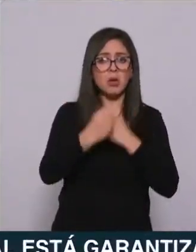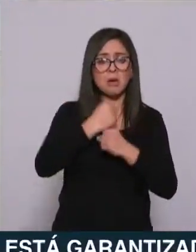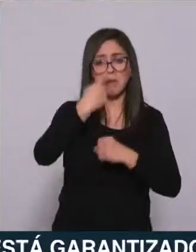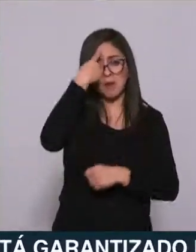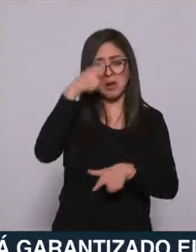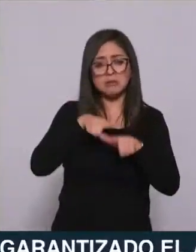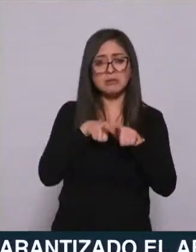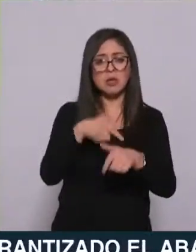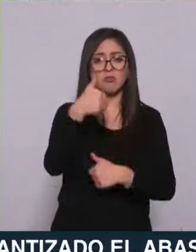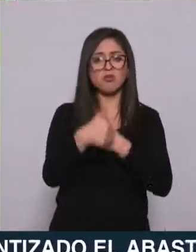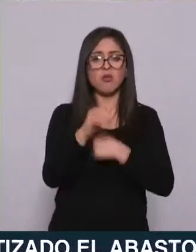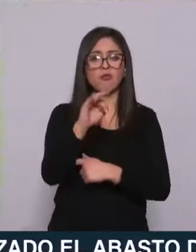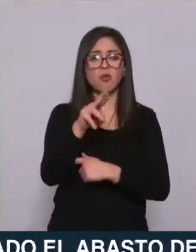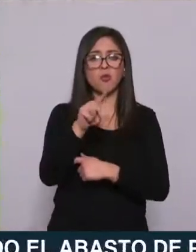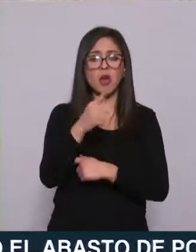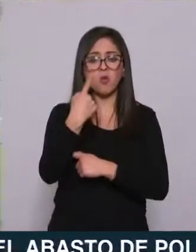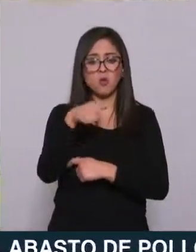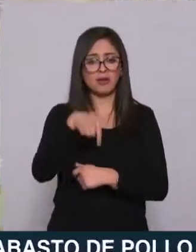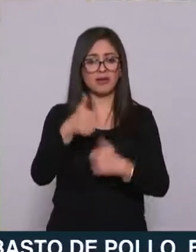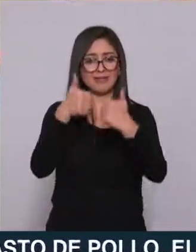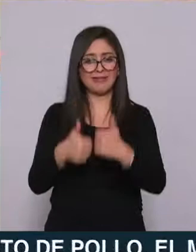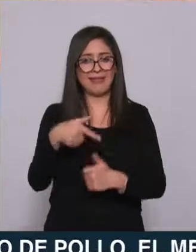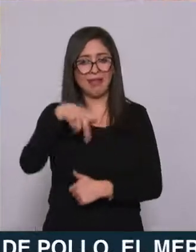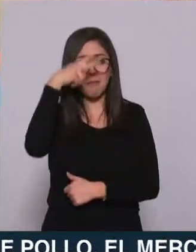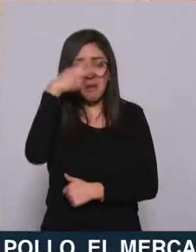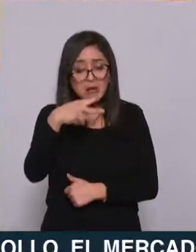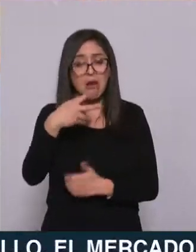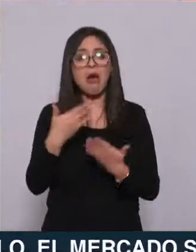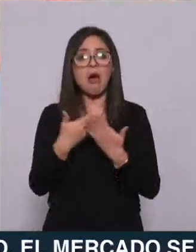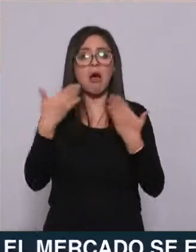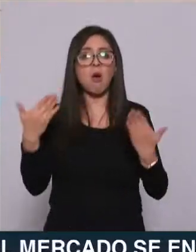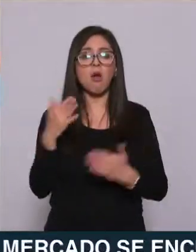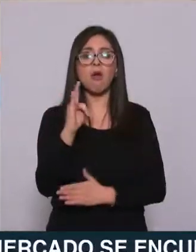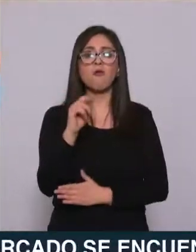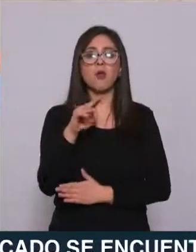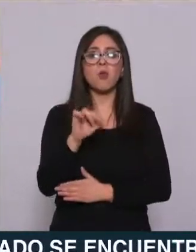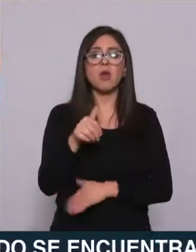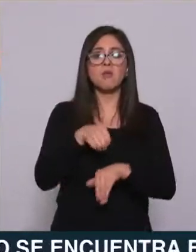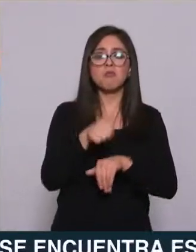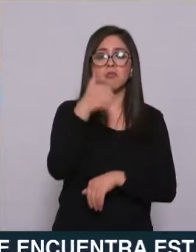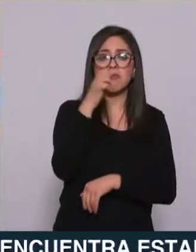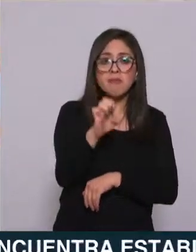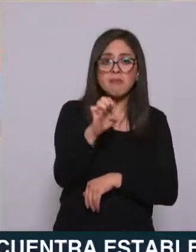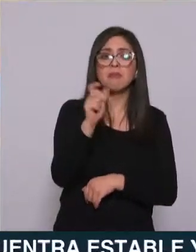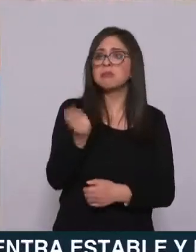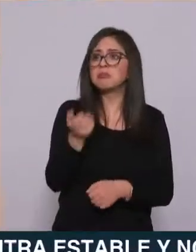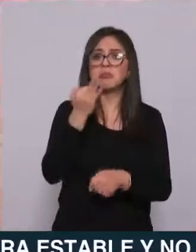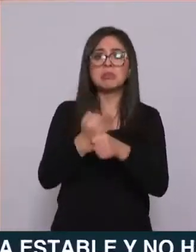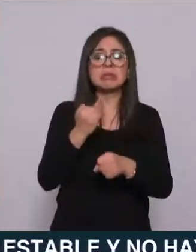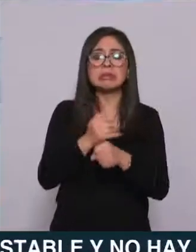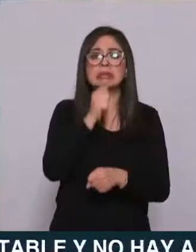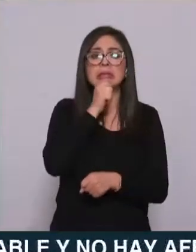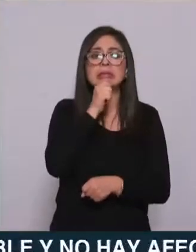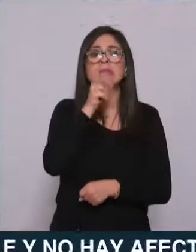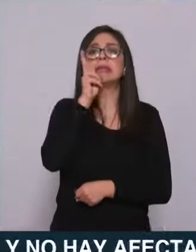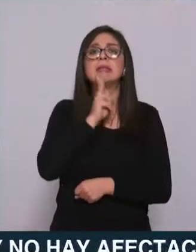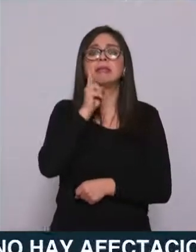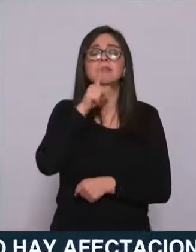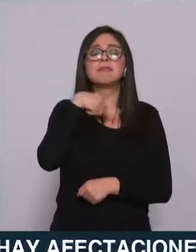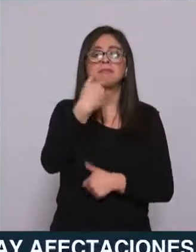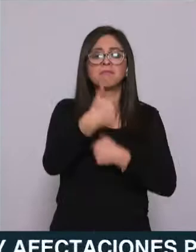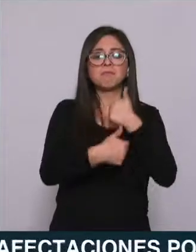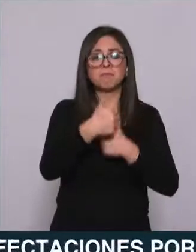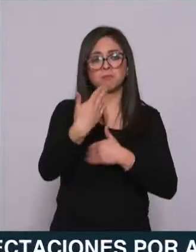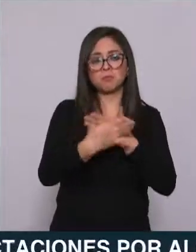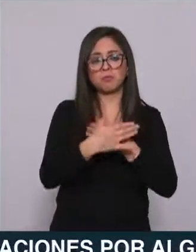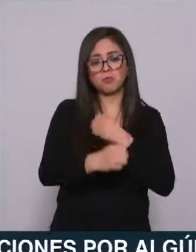continuidad de la Fórmula 1 en nuestro país ahora se trasladó a la Fórmula E, el cereal eléctrico que no tiene asegurada hasta la carrera del